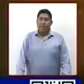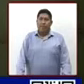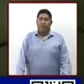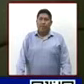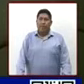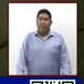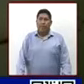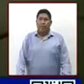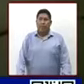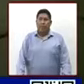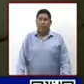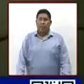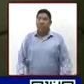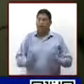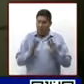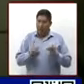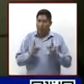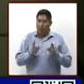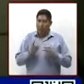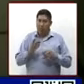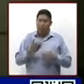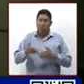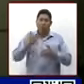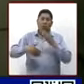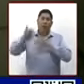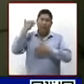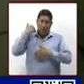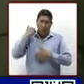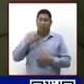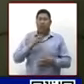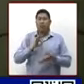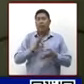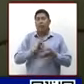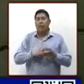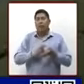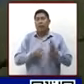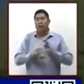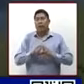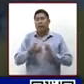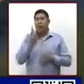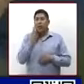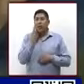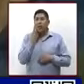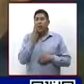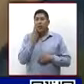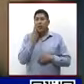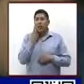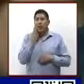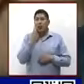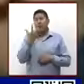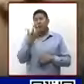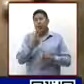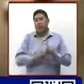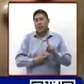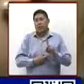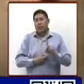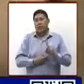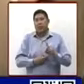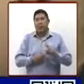Este es el afiche antiguo. Antiguo. Antiguo el afiche. Ese es uno reciente. Ya de 3 meses.